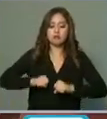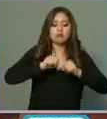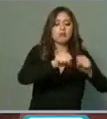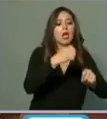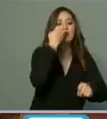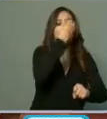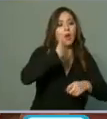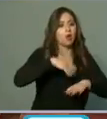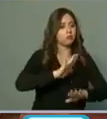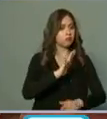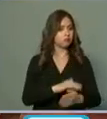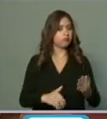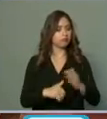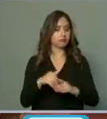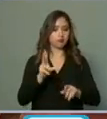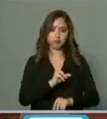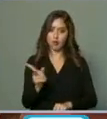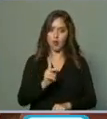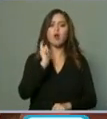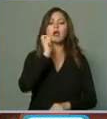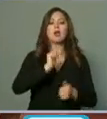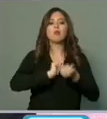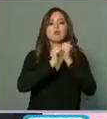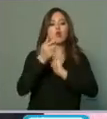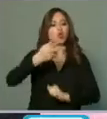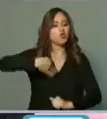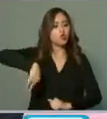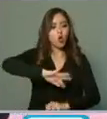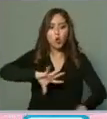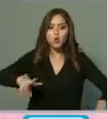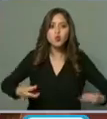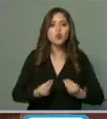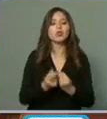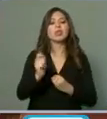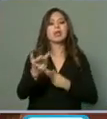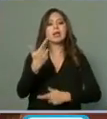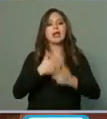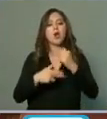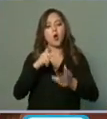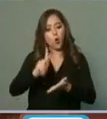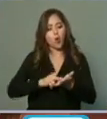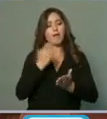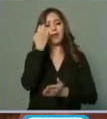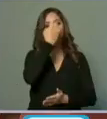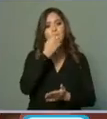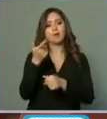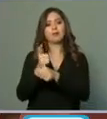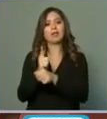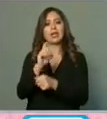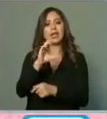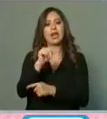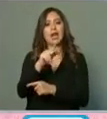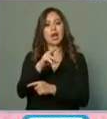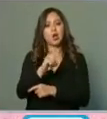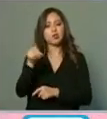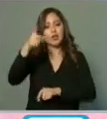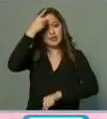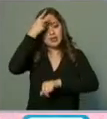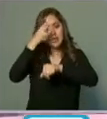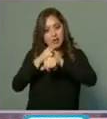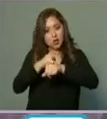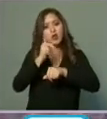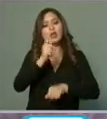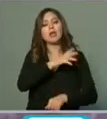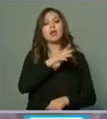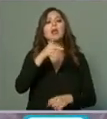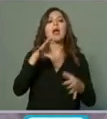No. Todos hay que entrarle a este nuevo regreso a clases. Exactamente. Muchísimas gracias por acompañarnos, licenciado Carlos Aguirre Marín, director general de